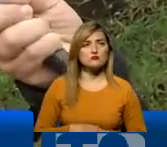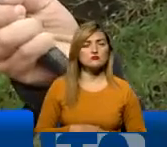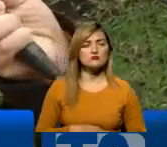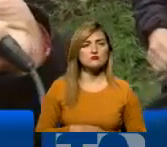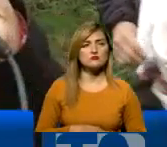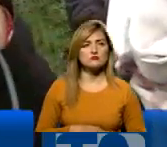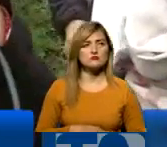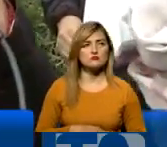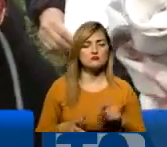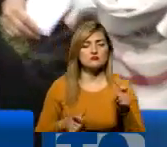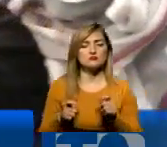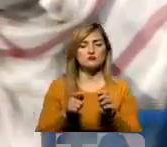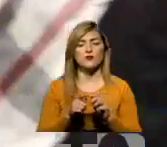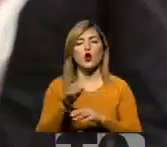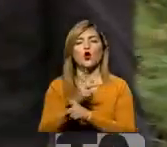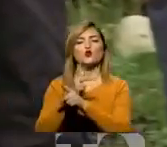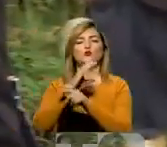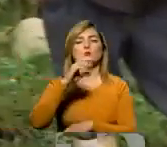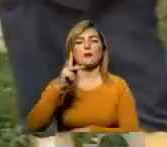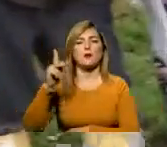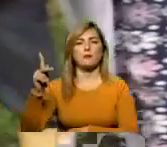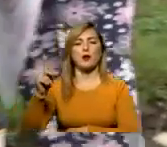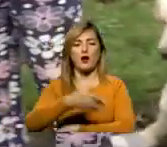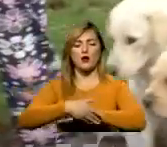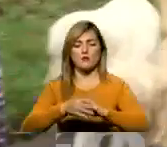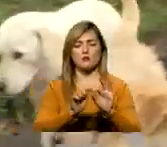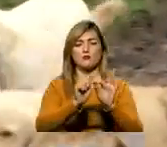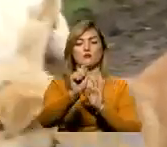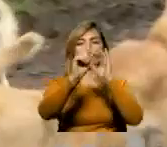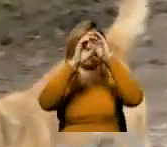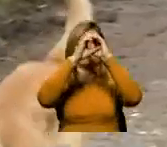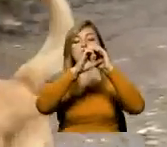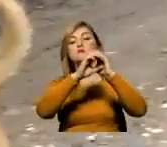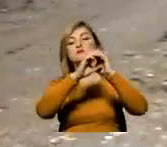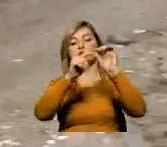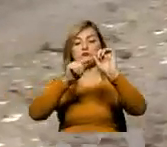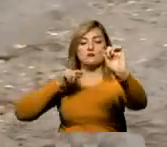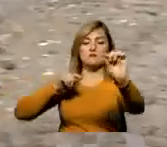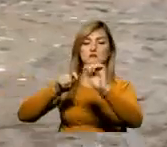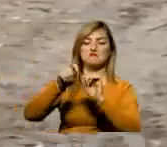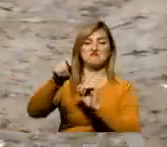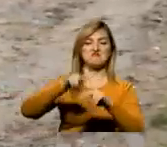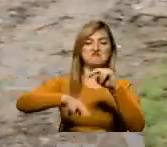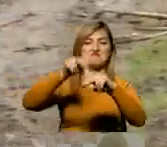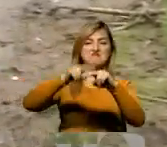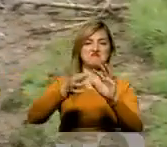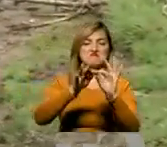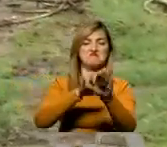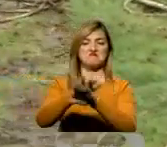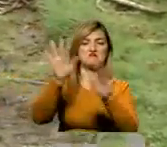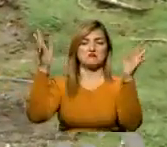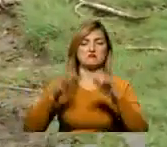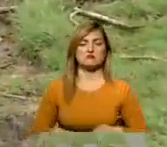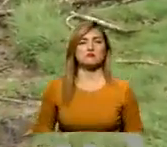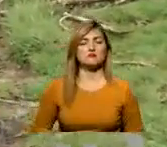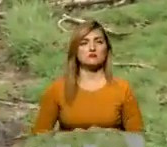personas que han venido a medir del Consejo Provincial aquí las calles, pero no hay una No hay una obra concreta que hayan venido a